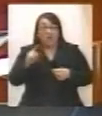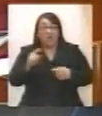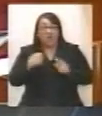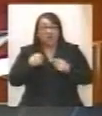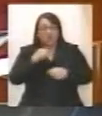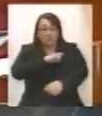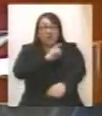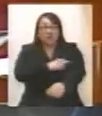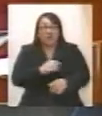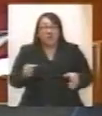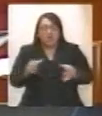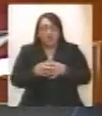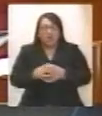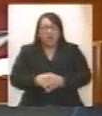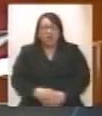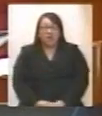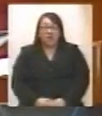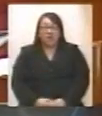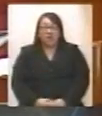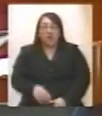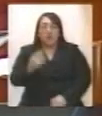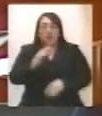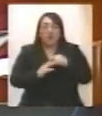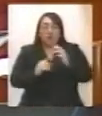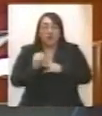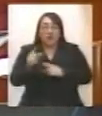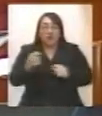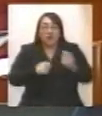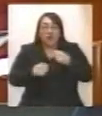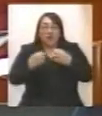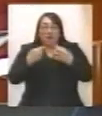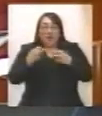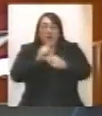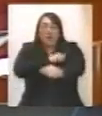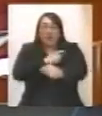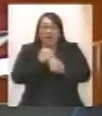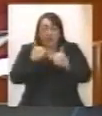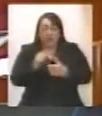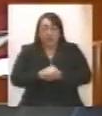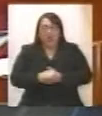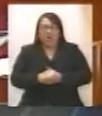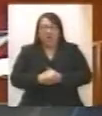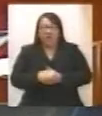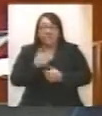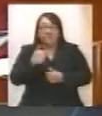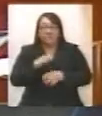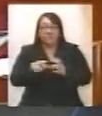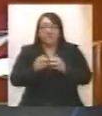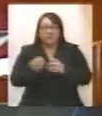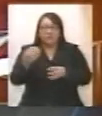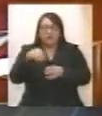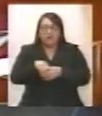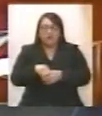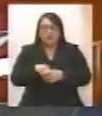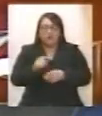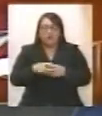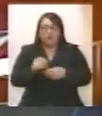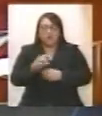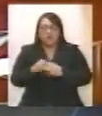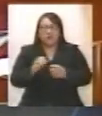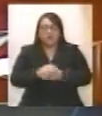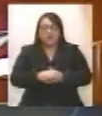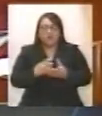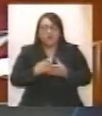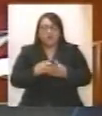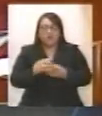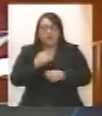fortaleceremos esfuerzos y acciones para construir una administración pública eficiente, honesta e inclusiva, y una ciudadanía